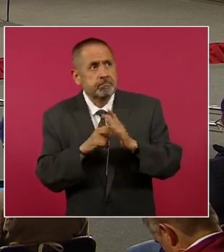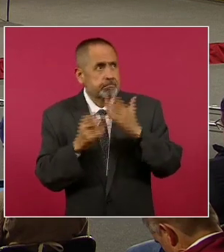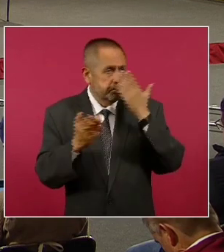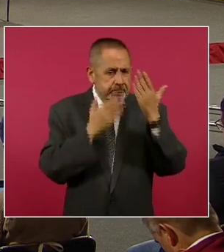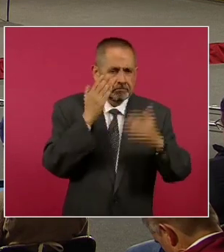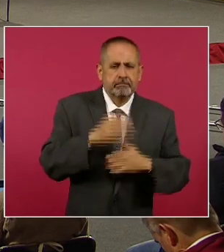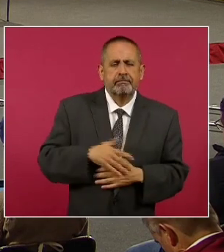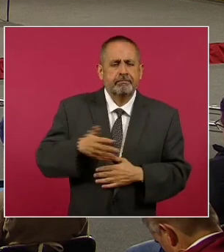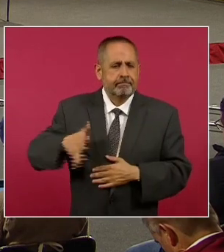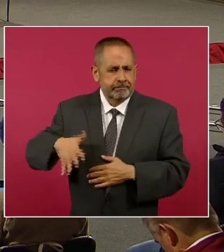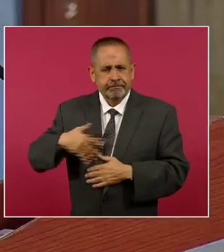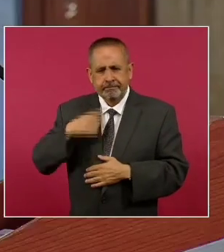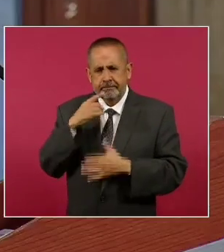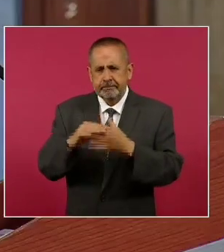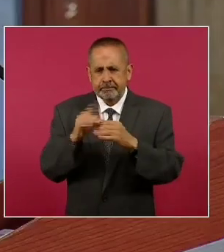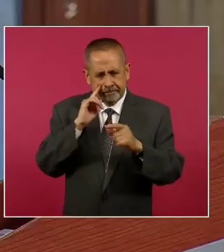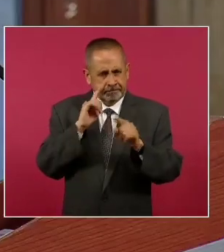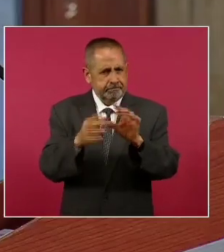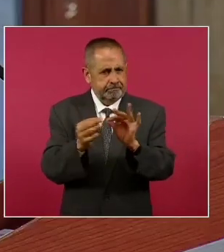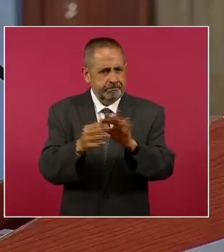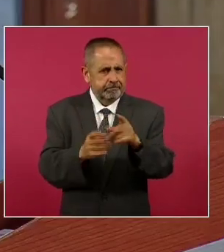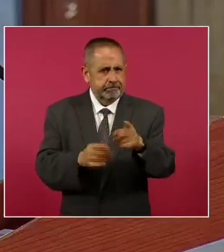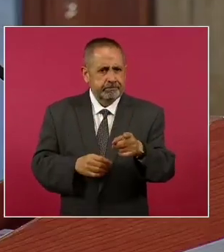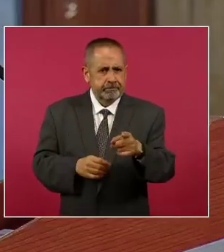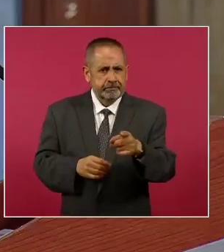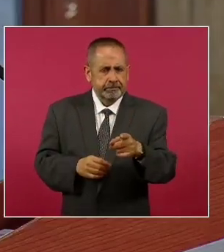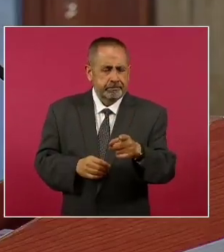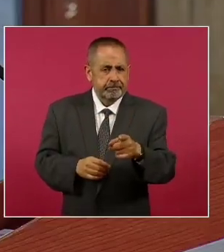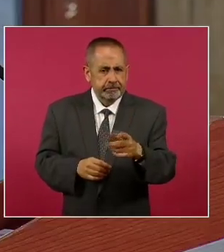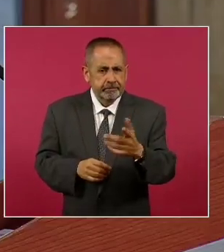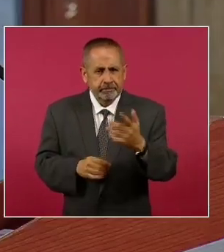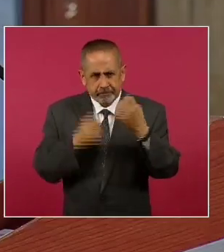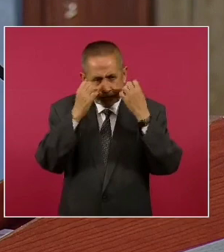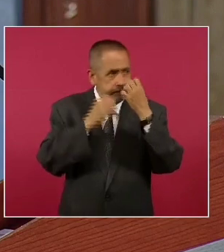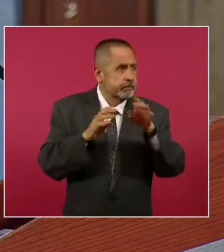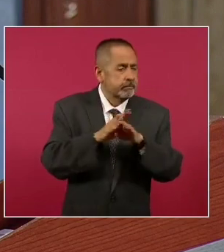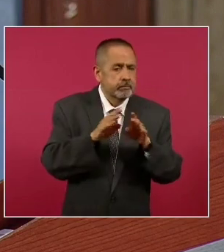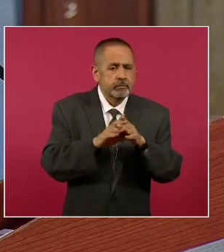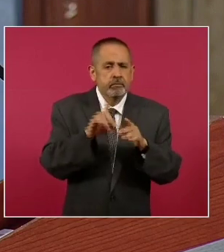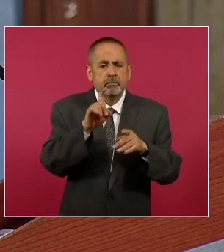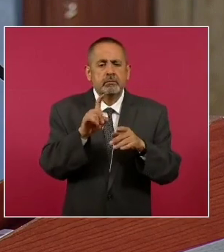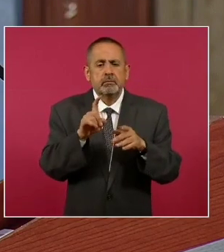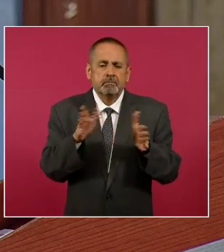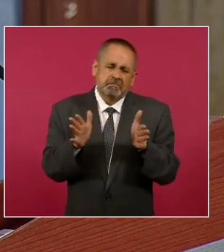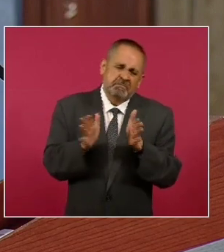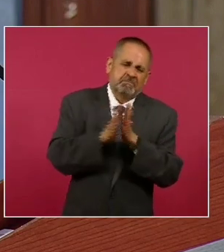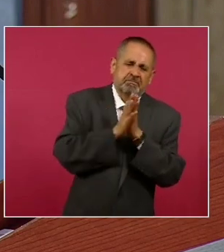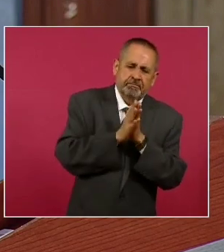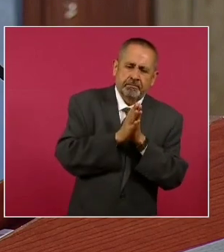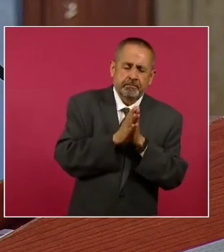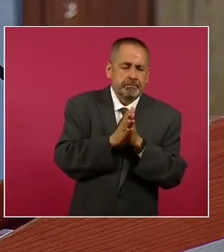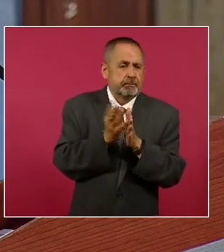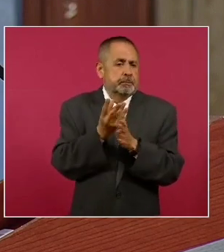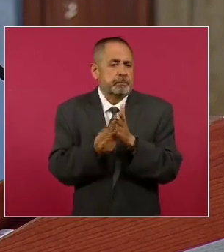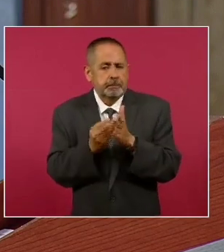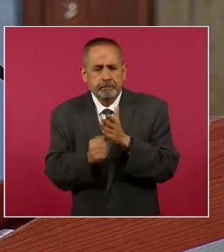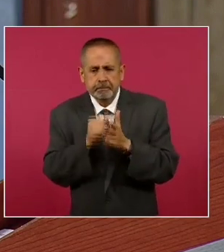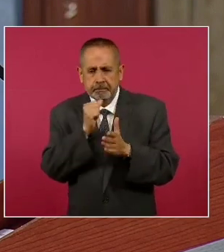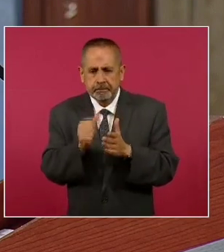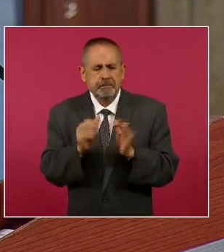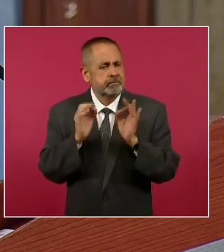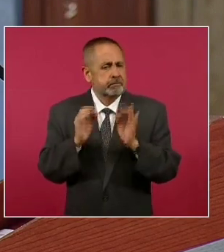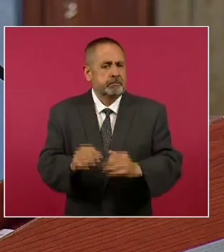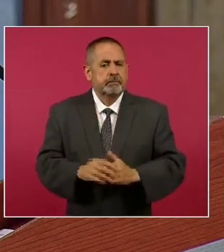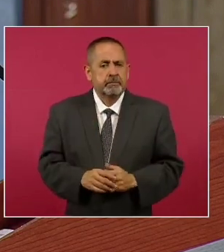cuales pues ya concluimos en lo que se refiere a reducir las filtraciones en la presa. Y realizaremos